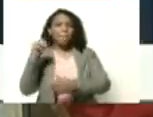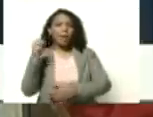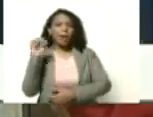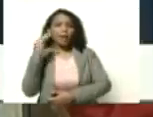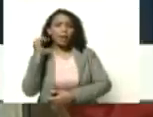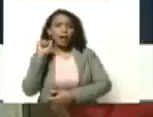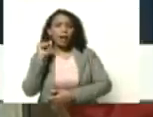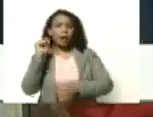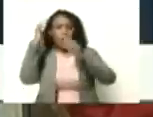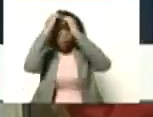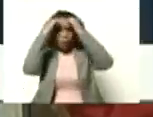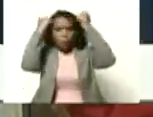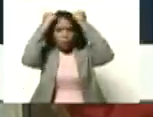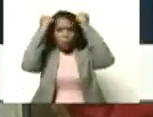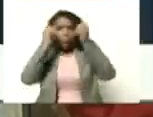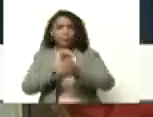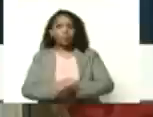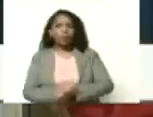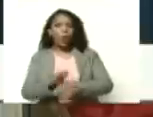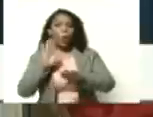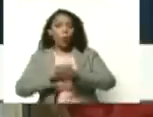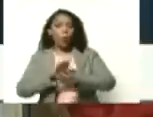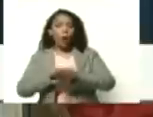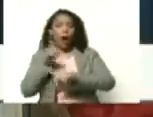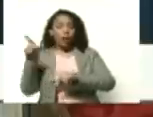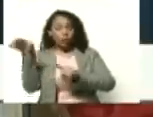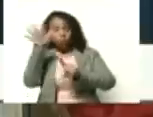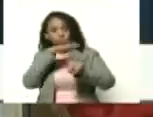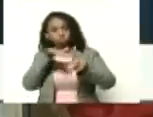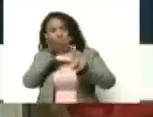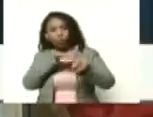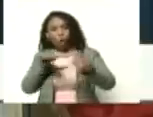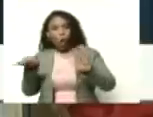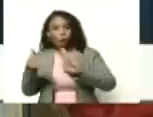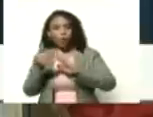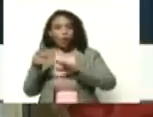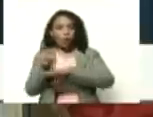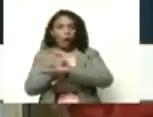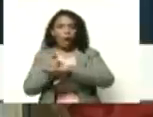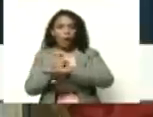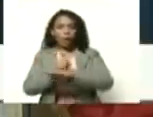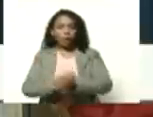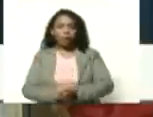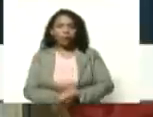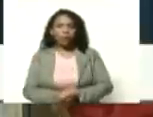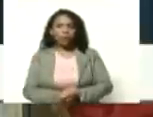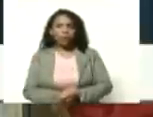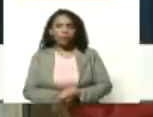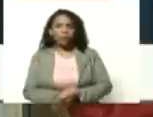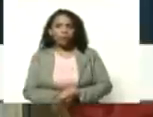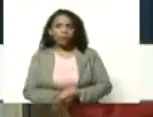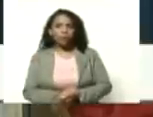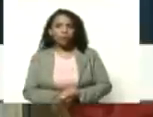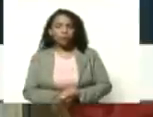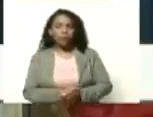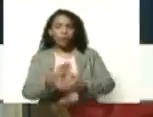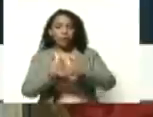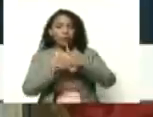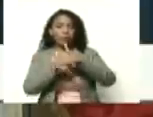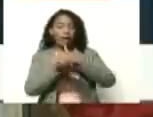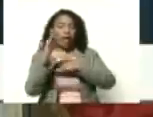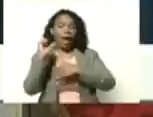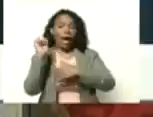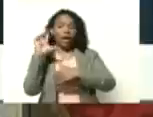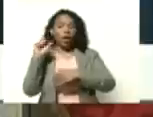milicianos porque hay una conspiración en marcha contra el gobierno sale carlos land de ahí